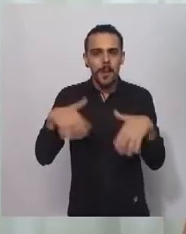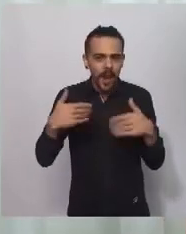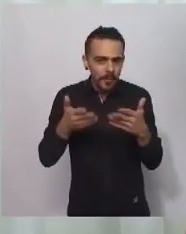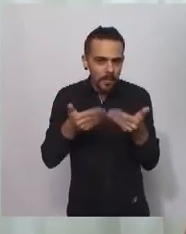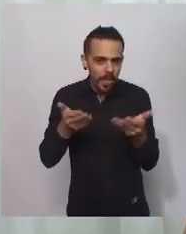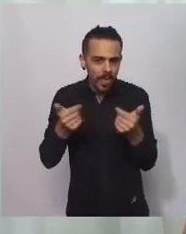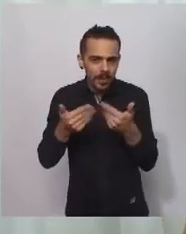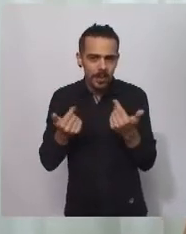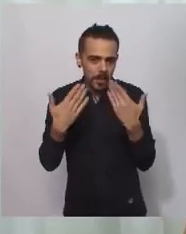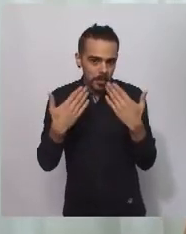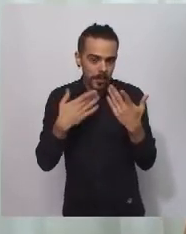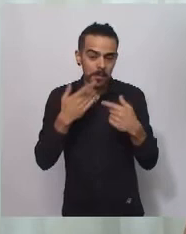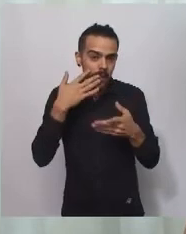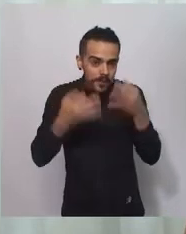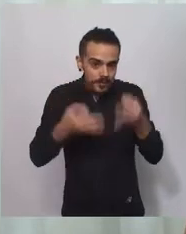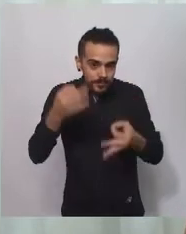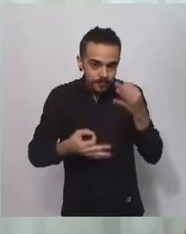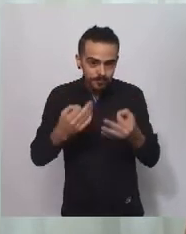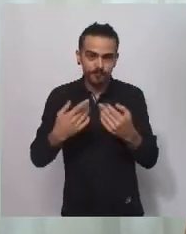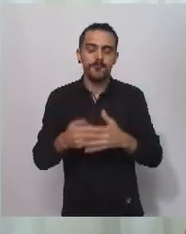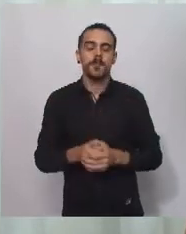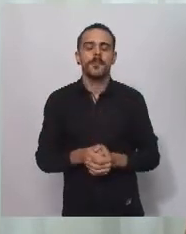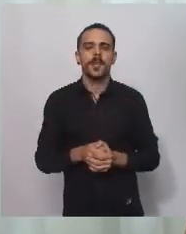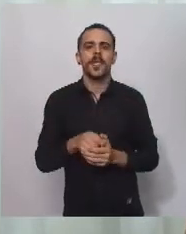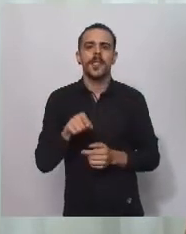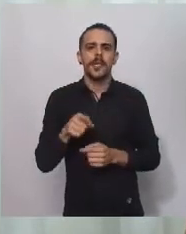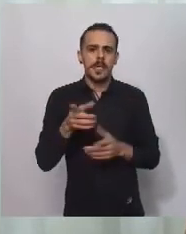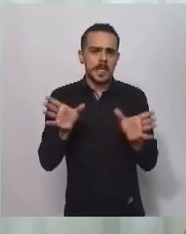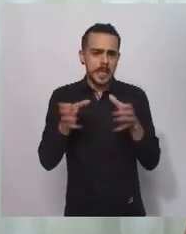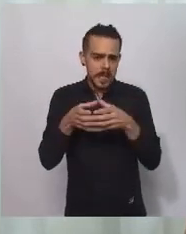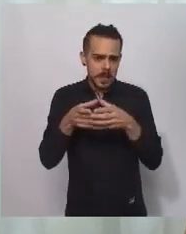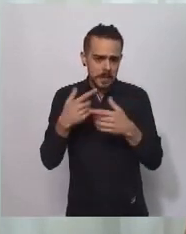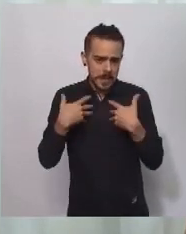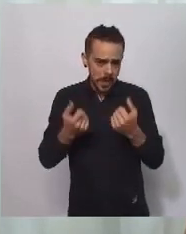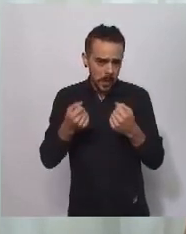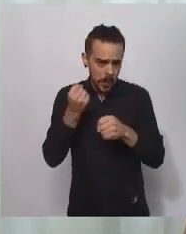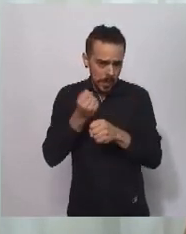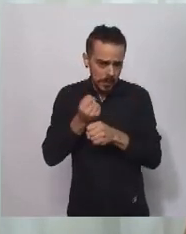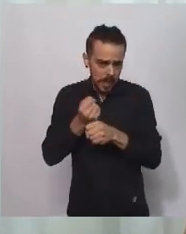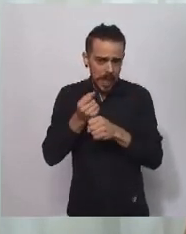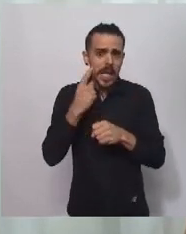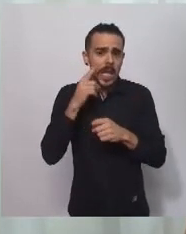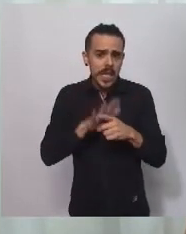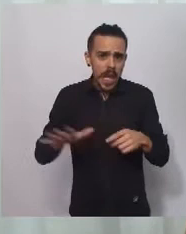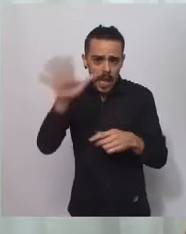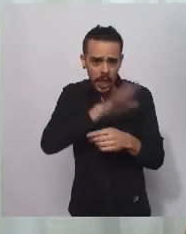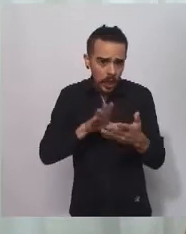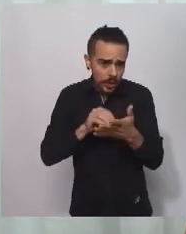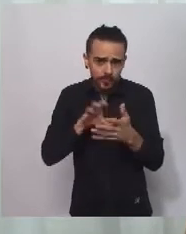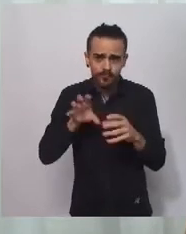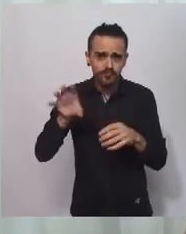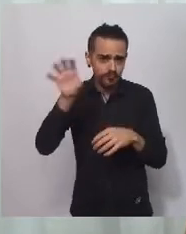en los equipos de salud están trabajando en todo el territorio de la provincia lo están haciendo con mucha profesionalidad